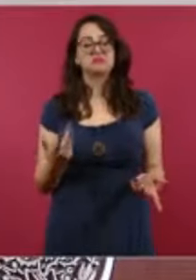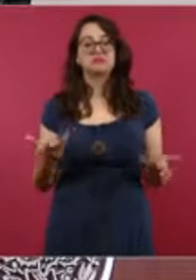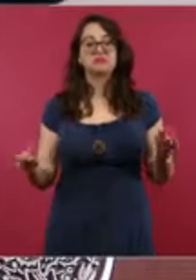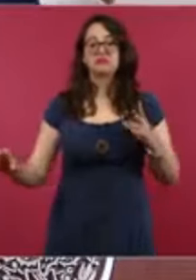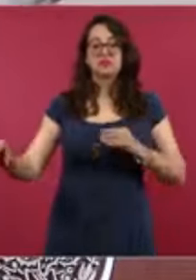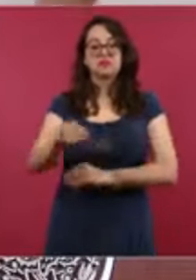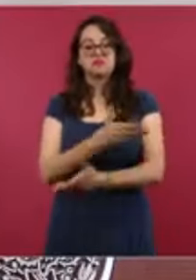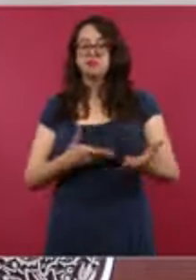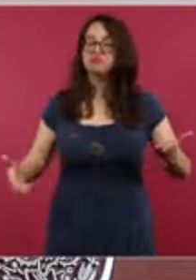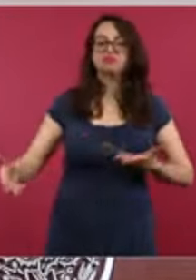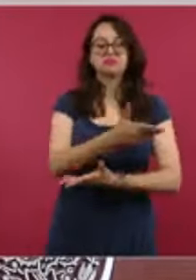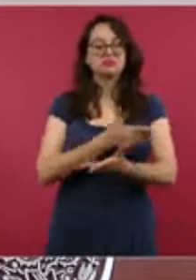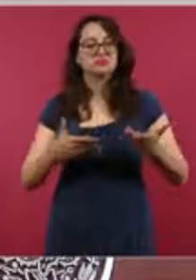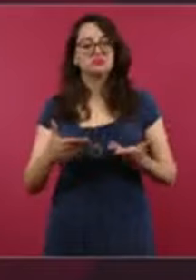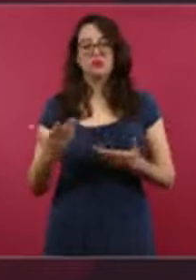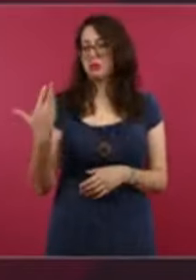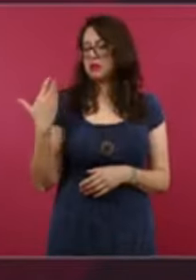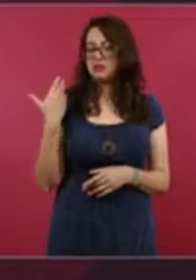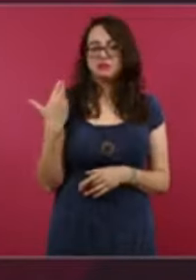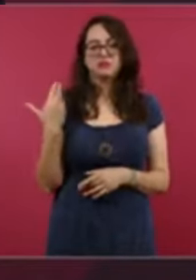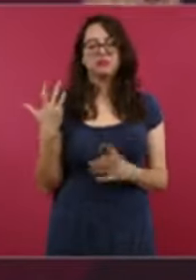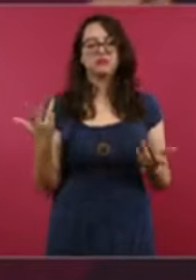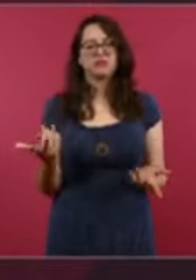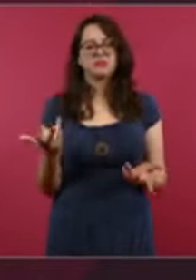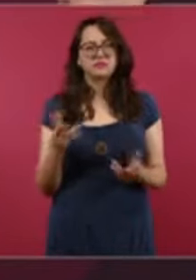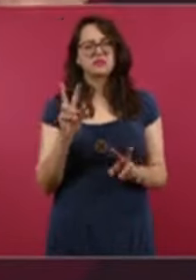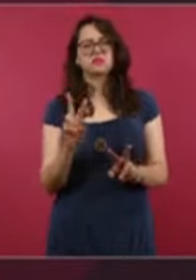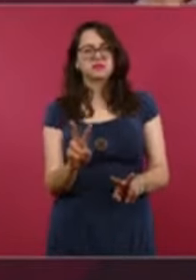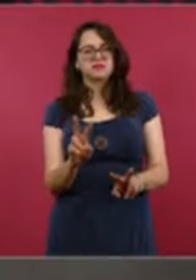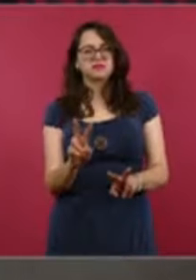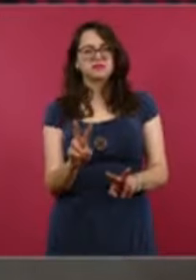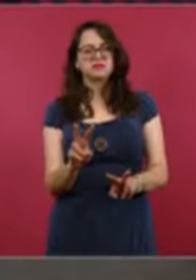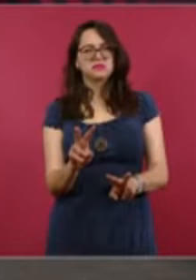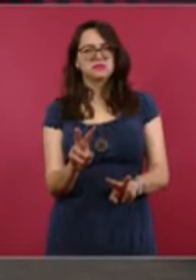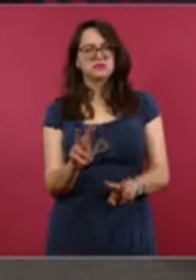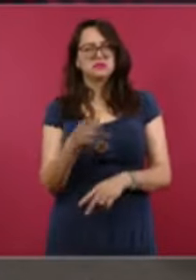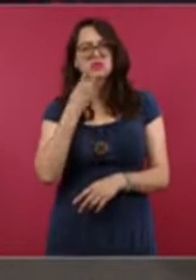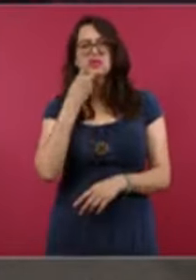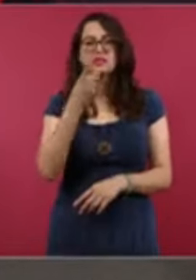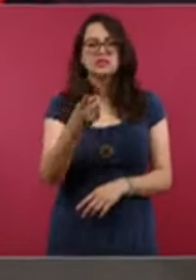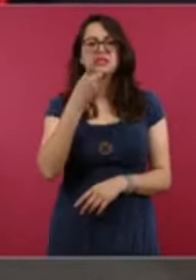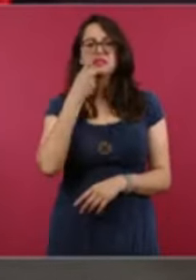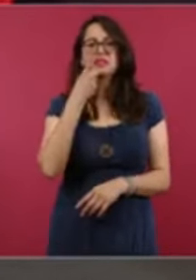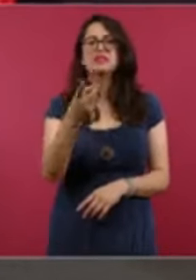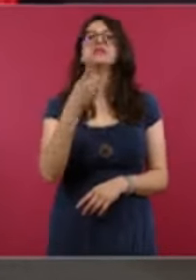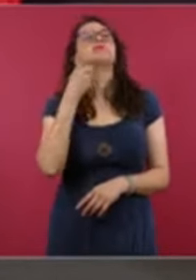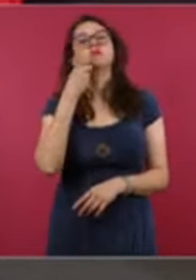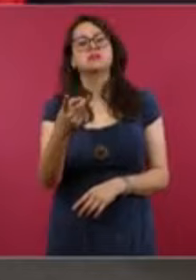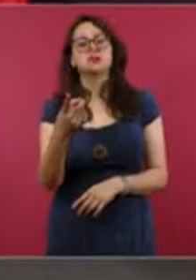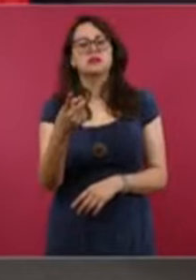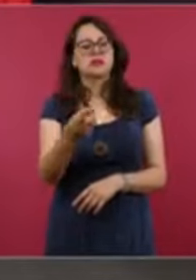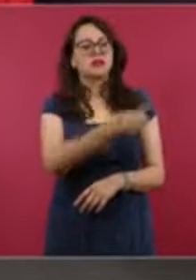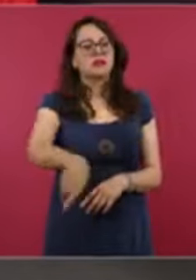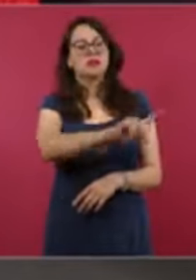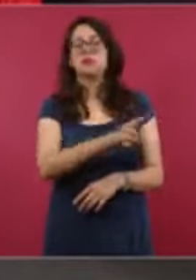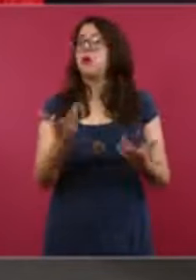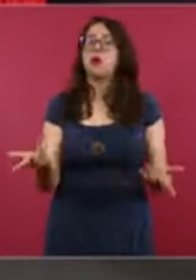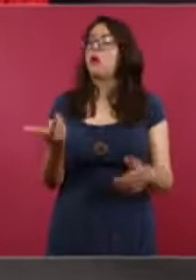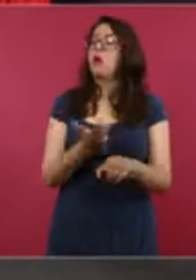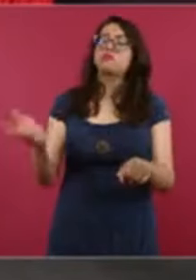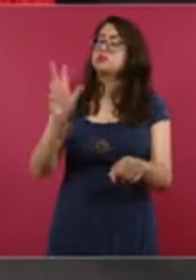si ustedes lo analizan, se habló de lo que sostienen nuestros